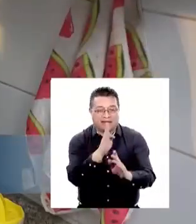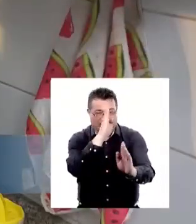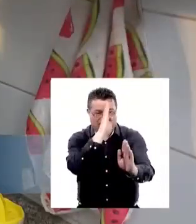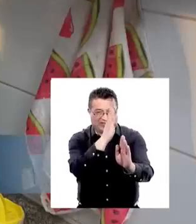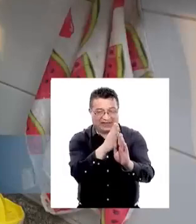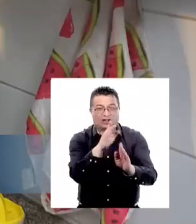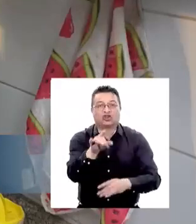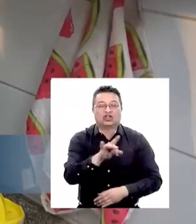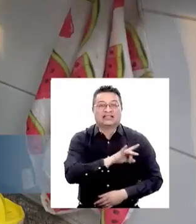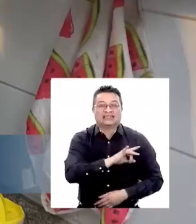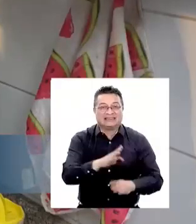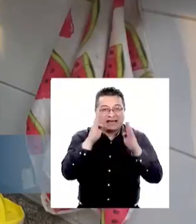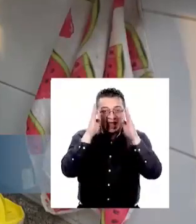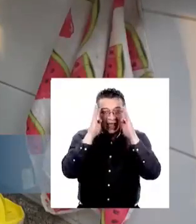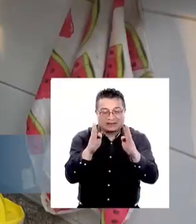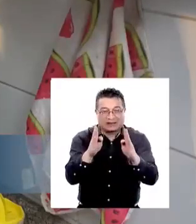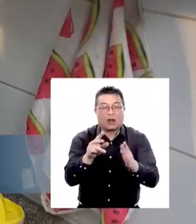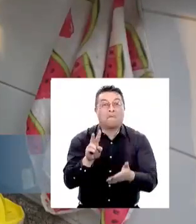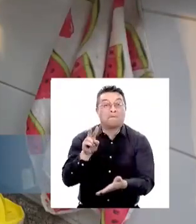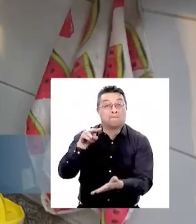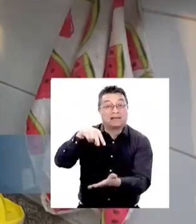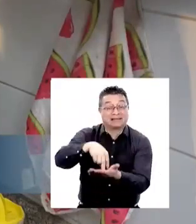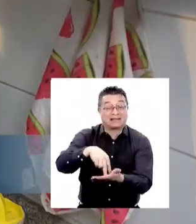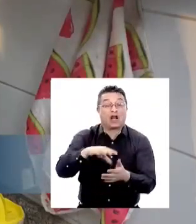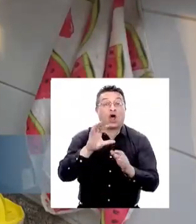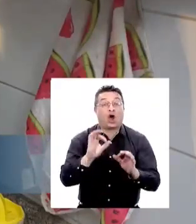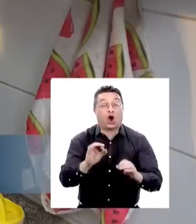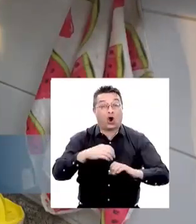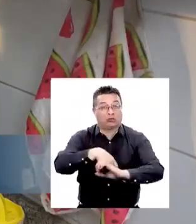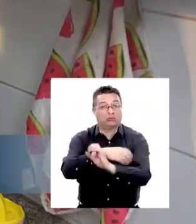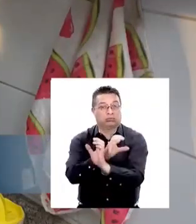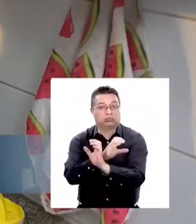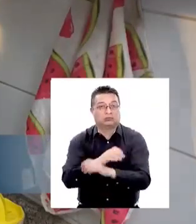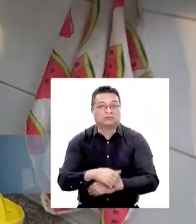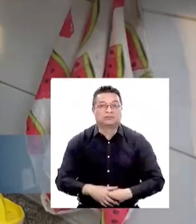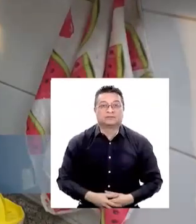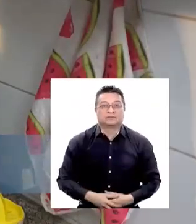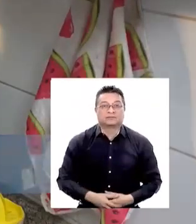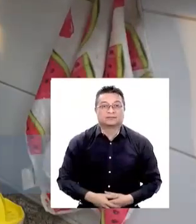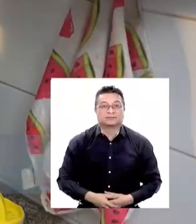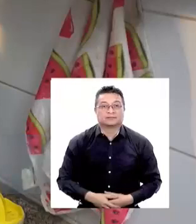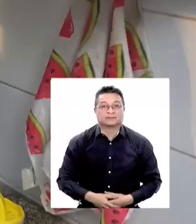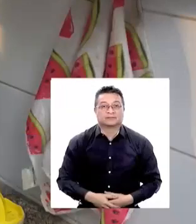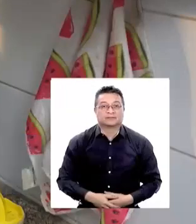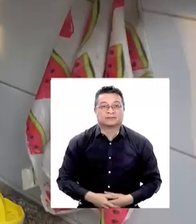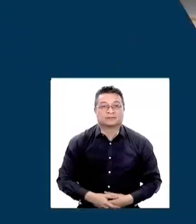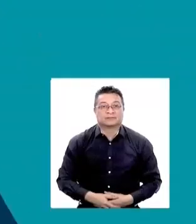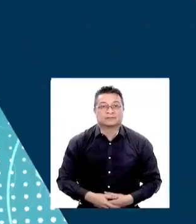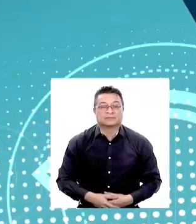solicitarlo directamente en Chile Atiende, en forma presencial o en forma remota.